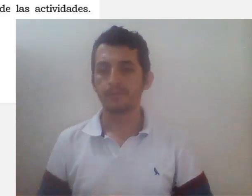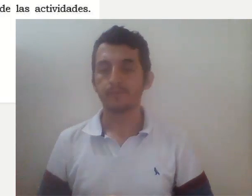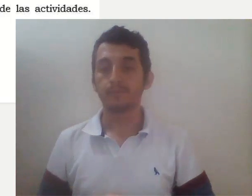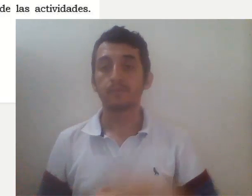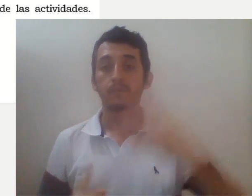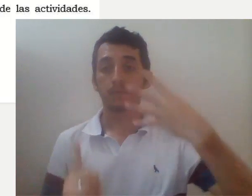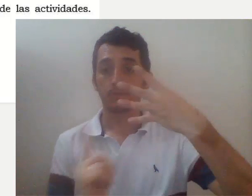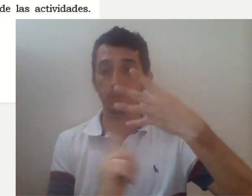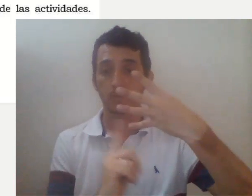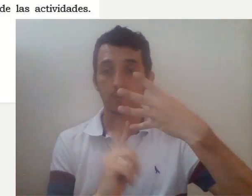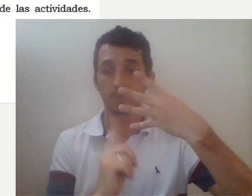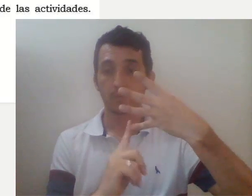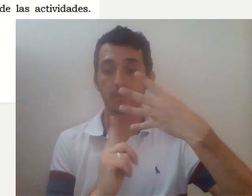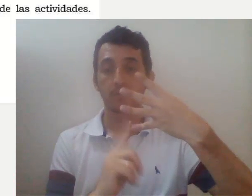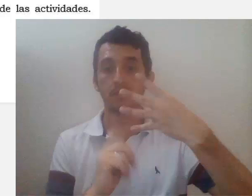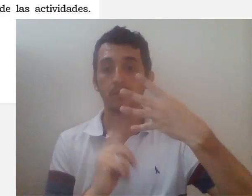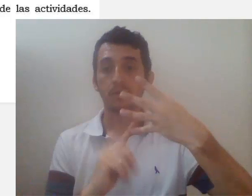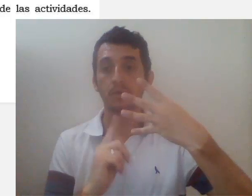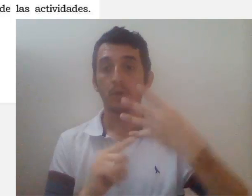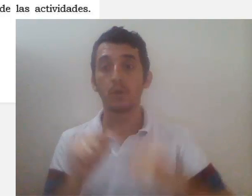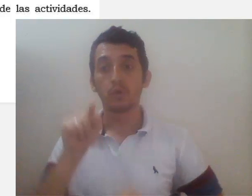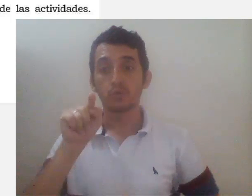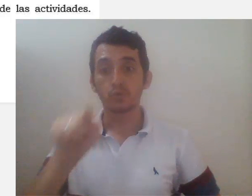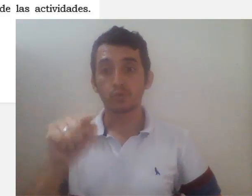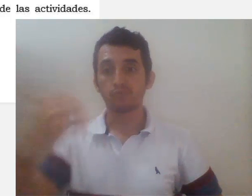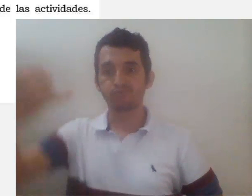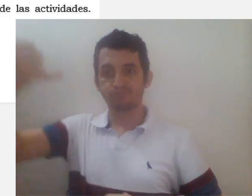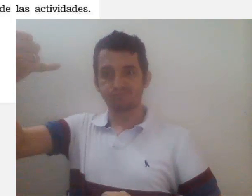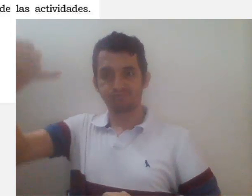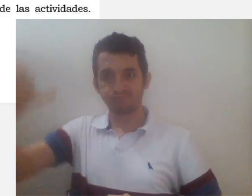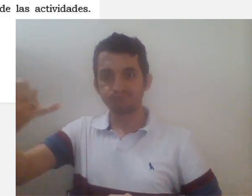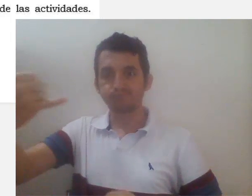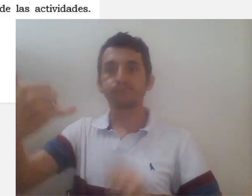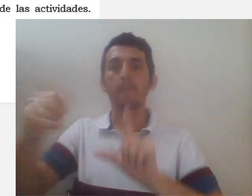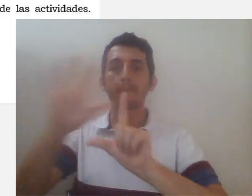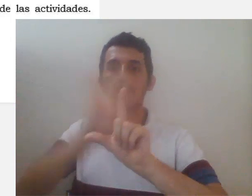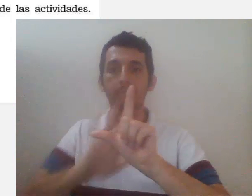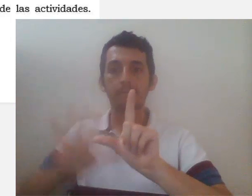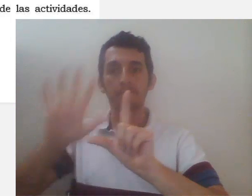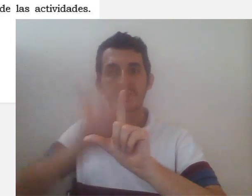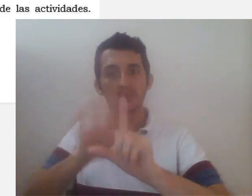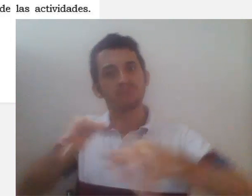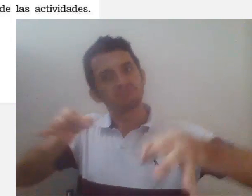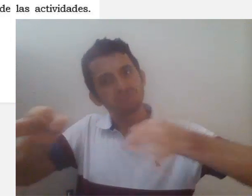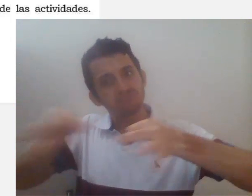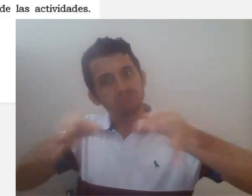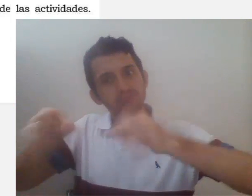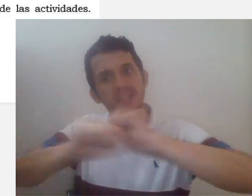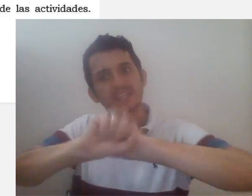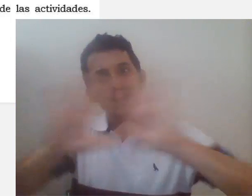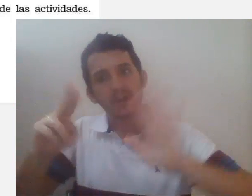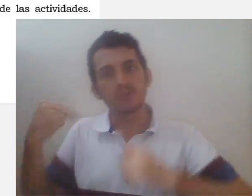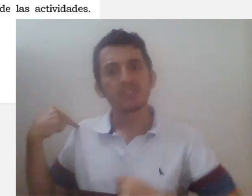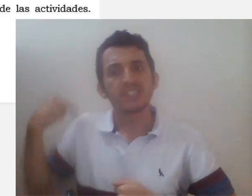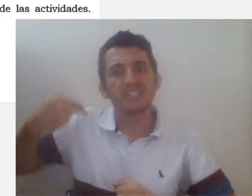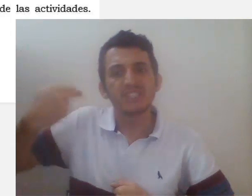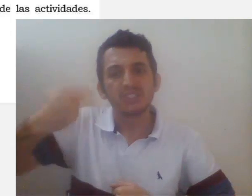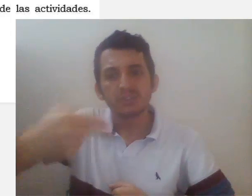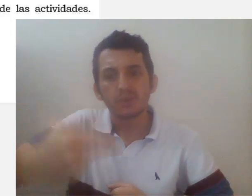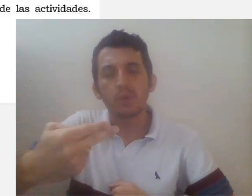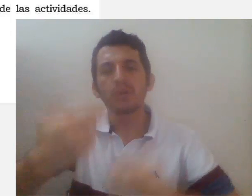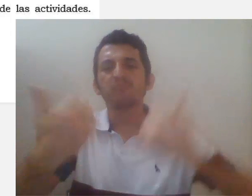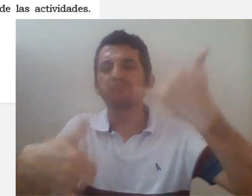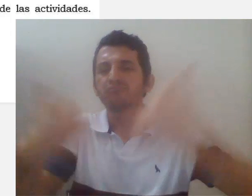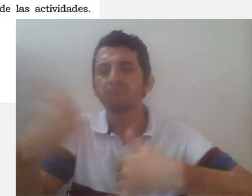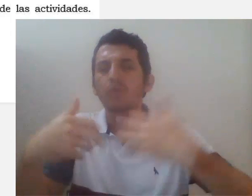Cuarto, por medio de un video, explicar la historia y el origen de la recreación y